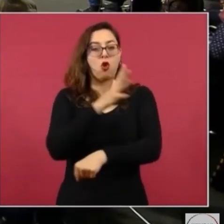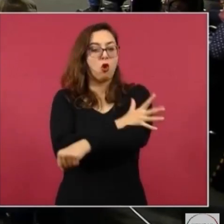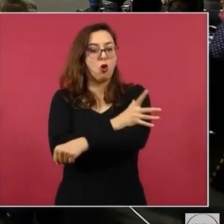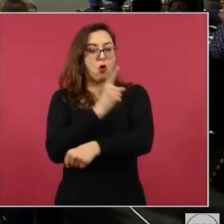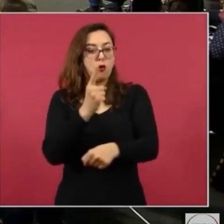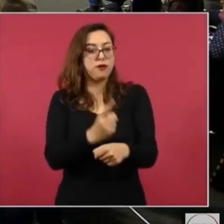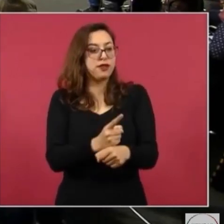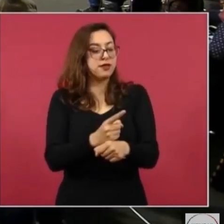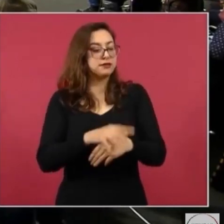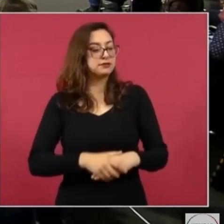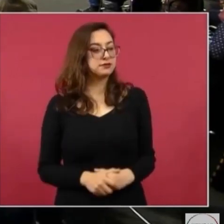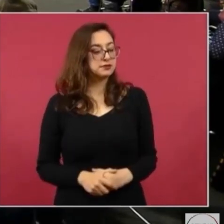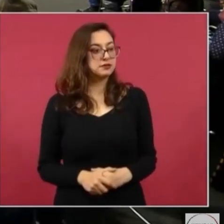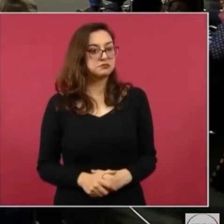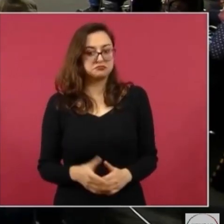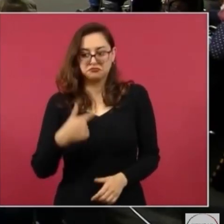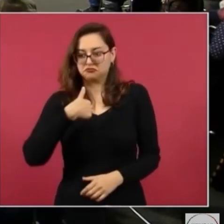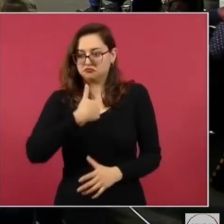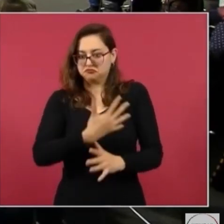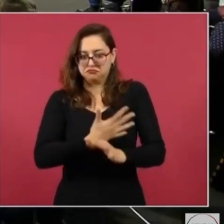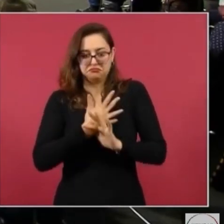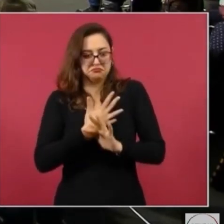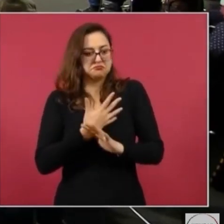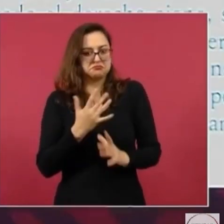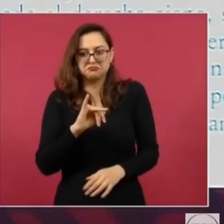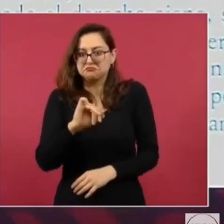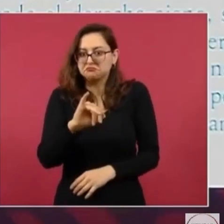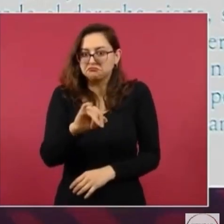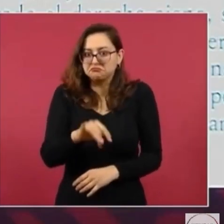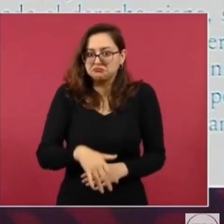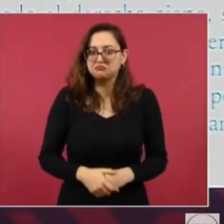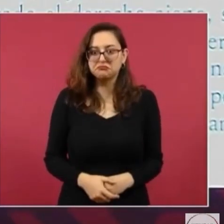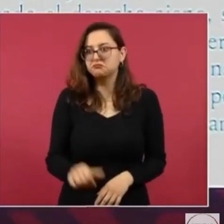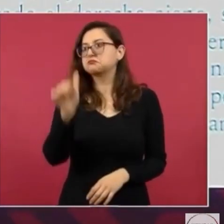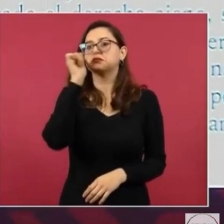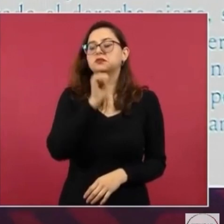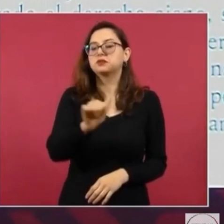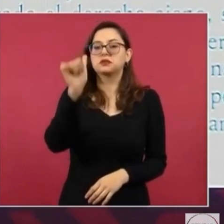Muy contrario a lo que